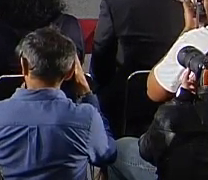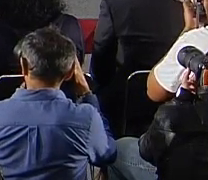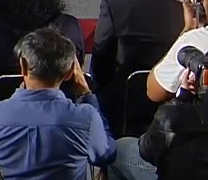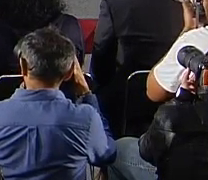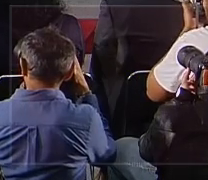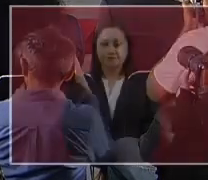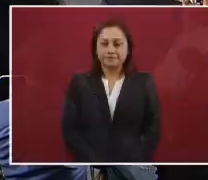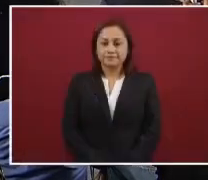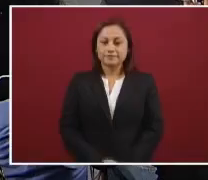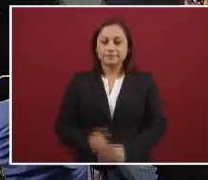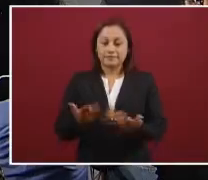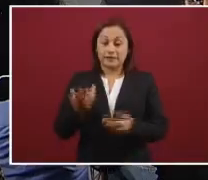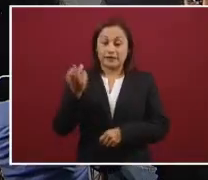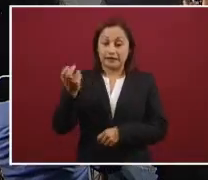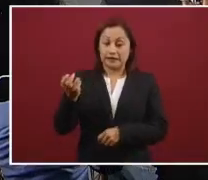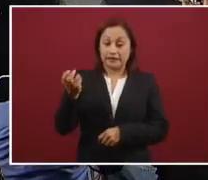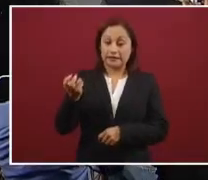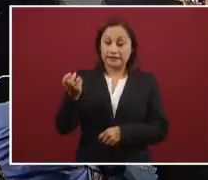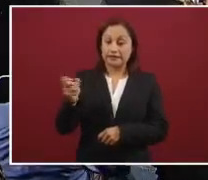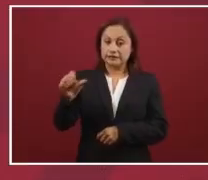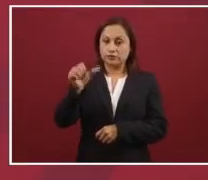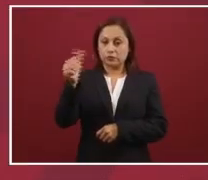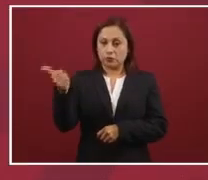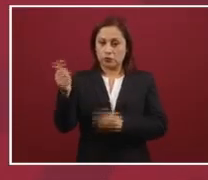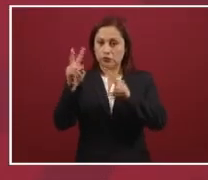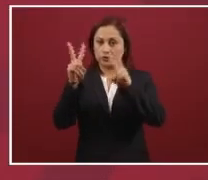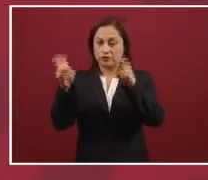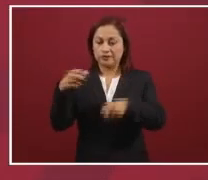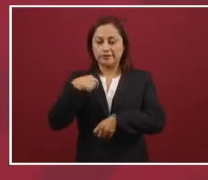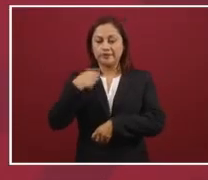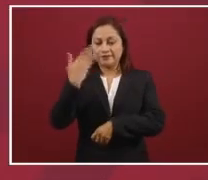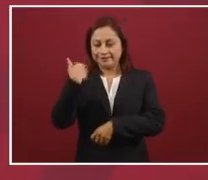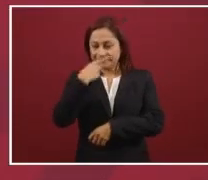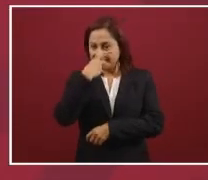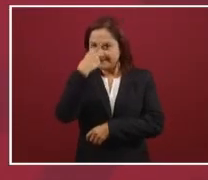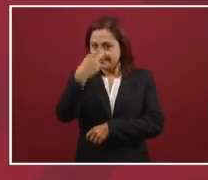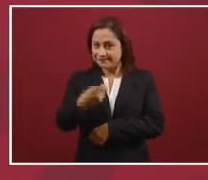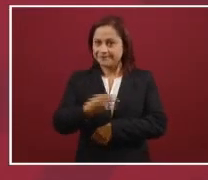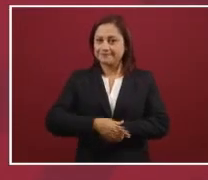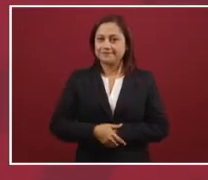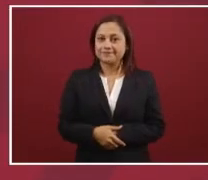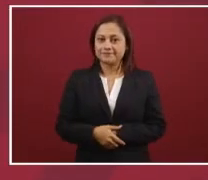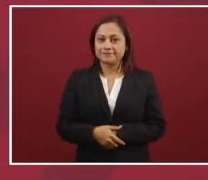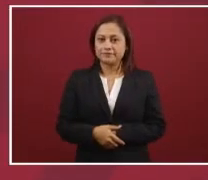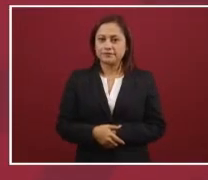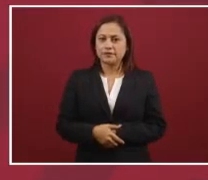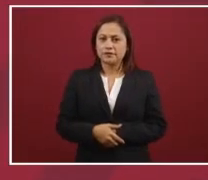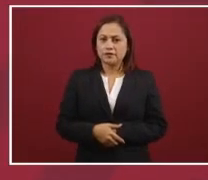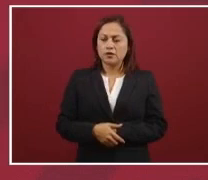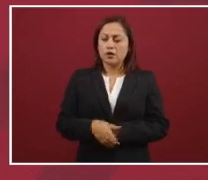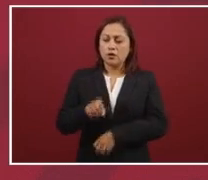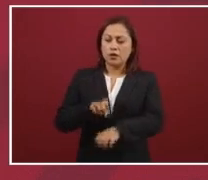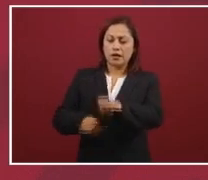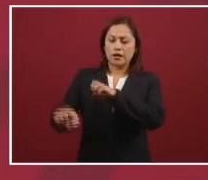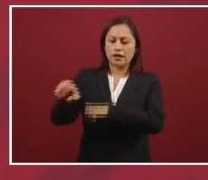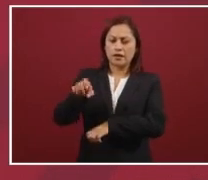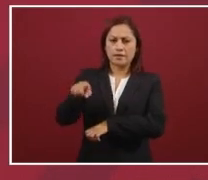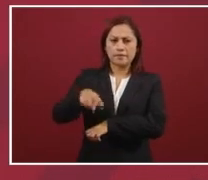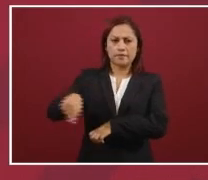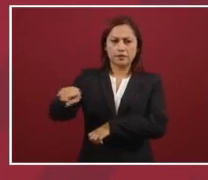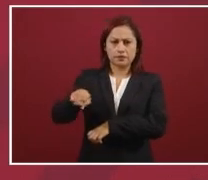Eso es lo otro que les digo a los empresarios auténticos. Les